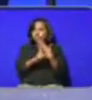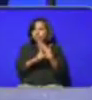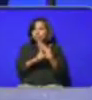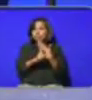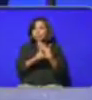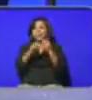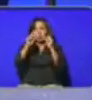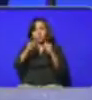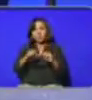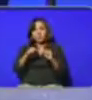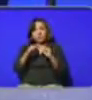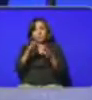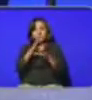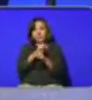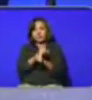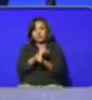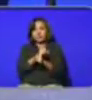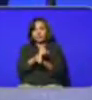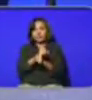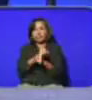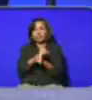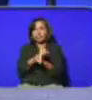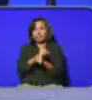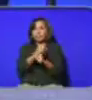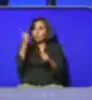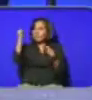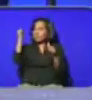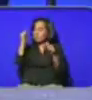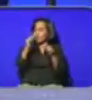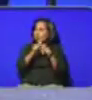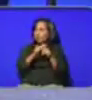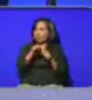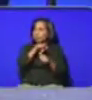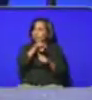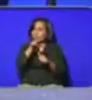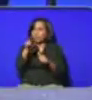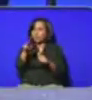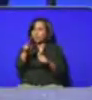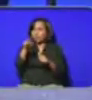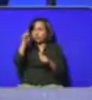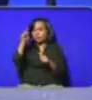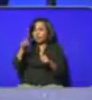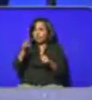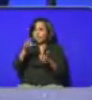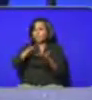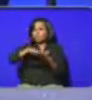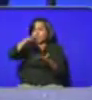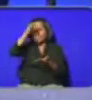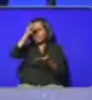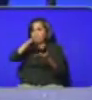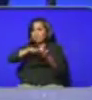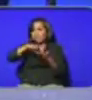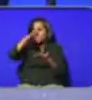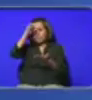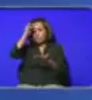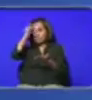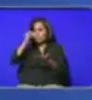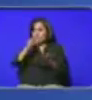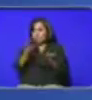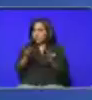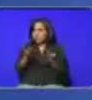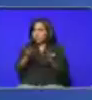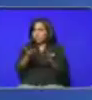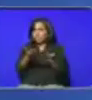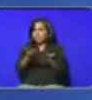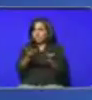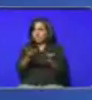estos técnicos deben atender a competencias que son requeridas para que ellos puedan insertarse rápidamente al mercado laboral, y no